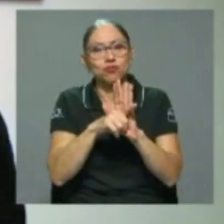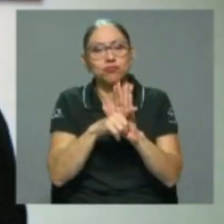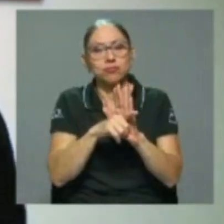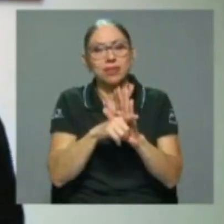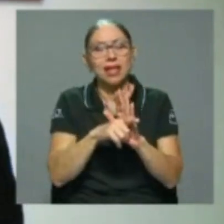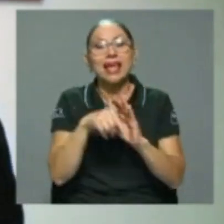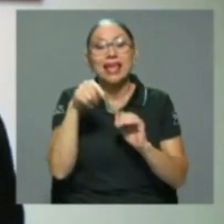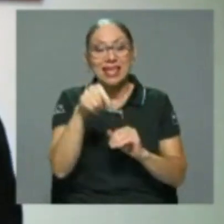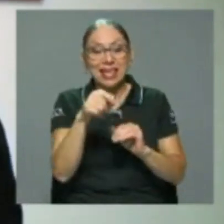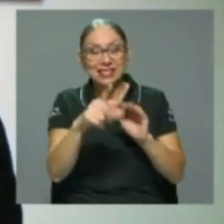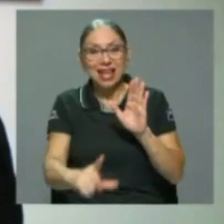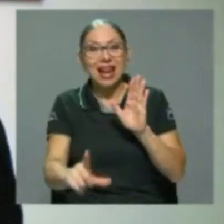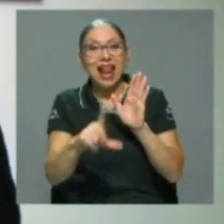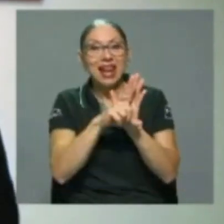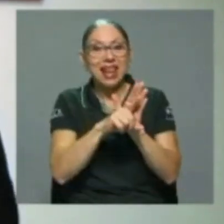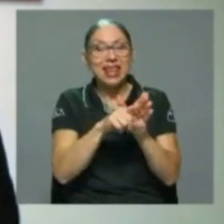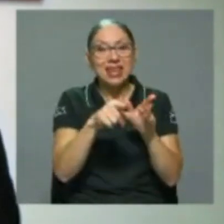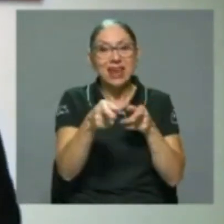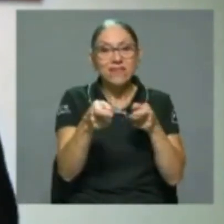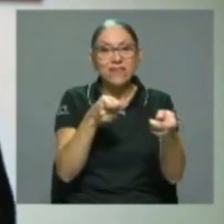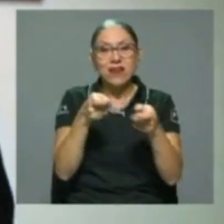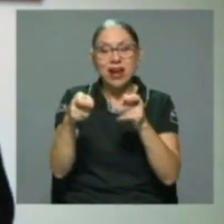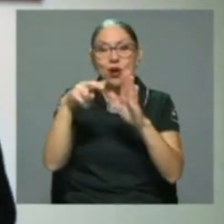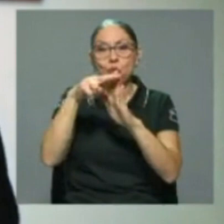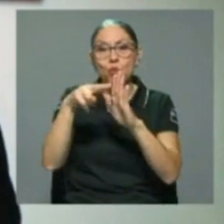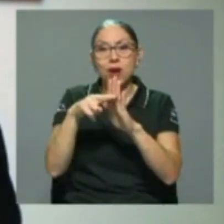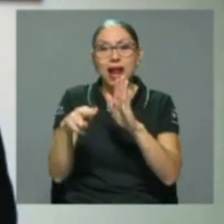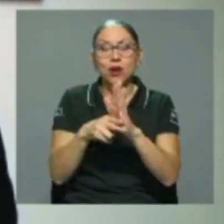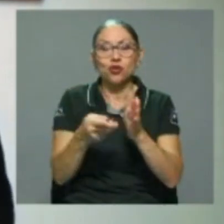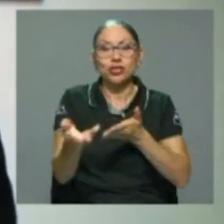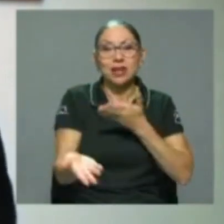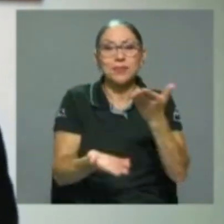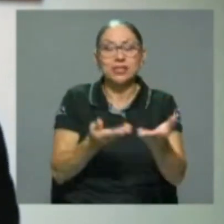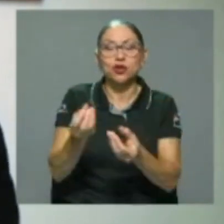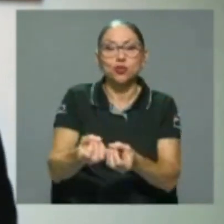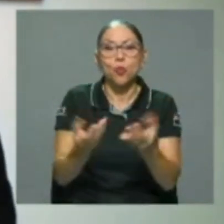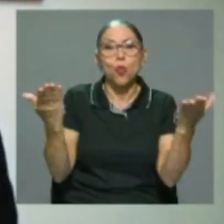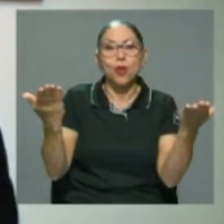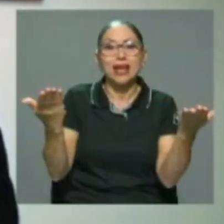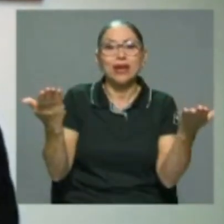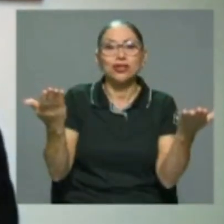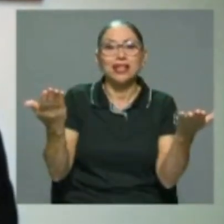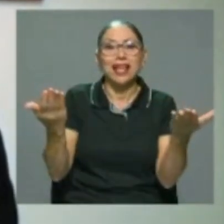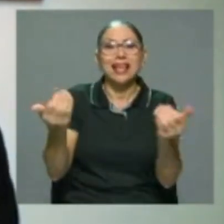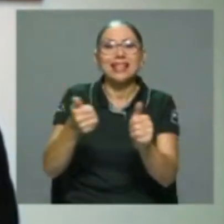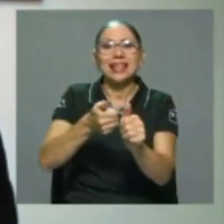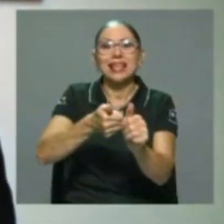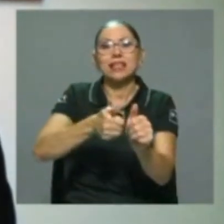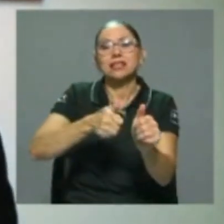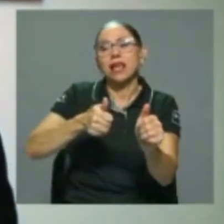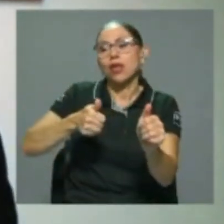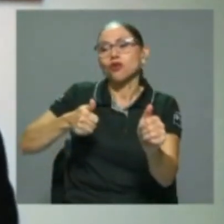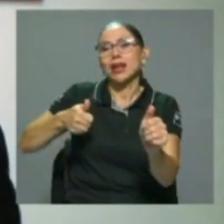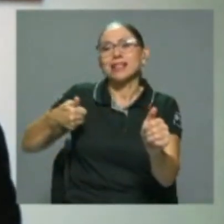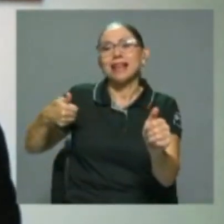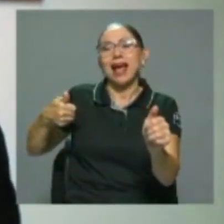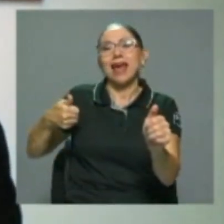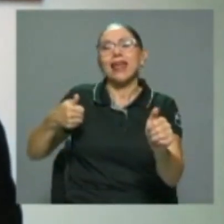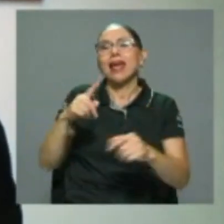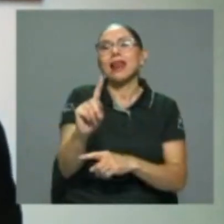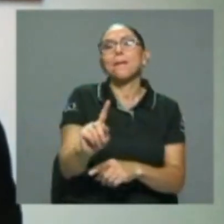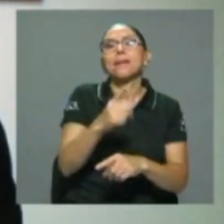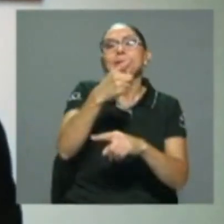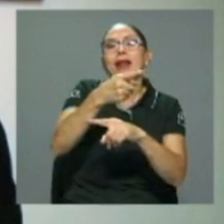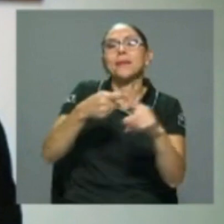la ley que regula los servicios públicos se nos quedó rezagada a la primera mitad del siglo XX. O